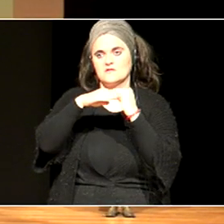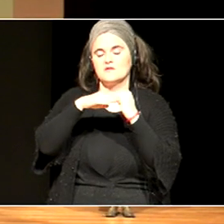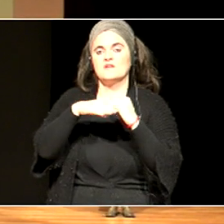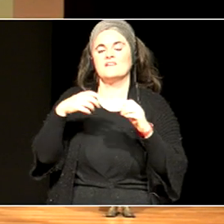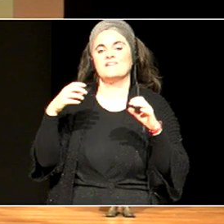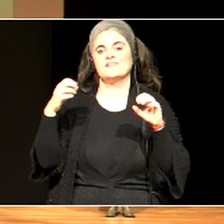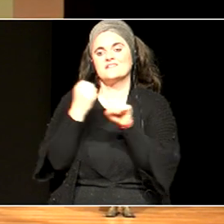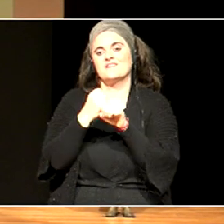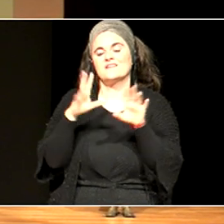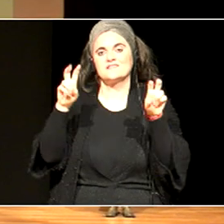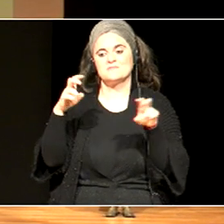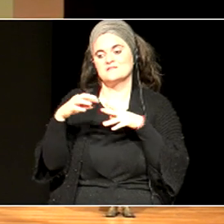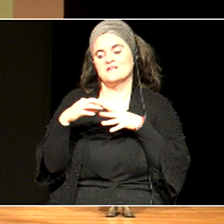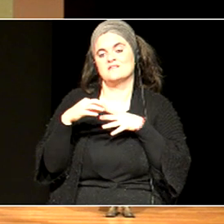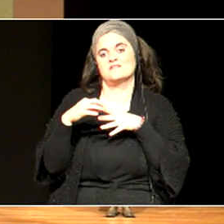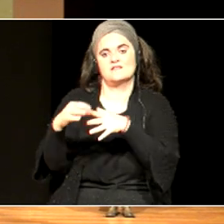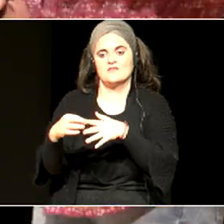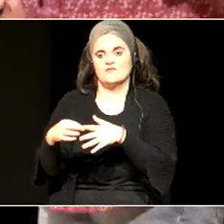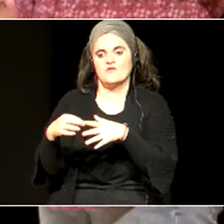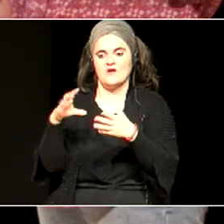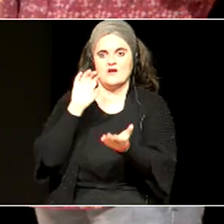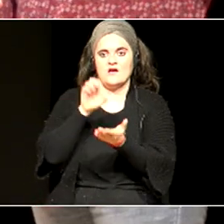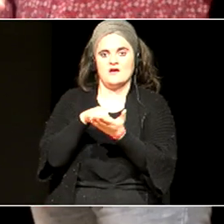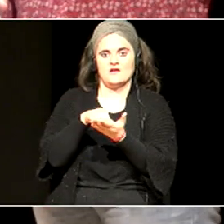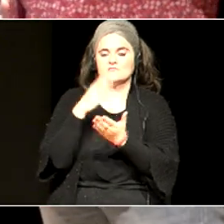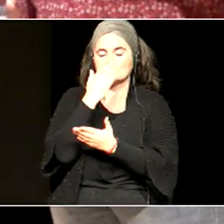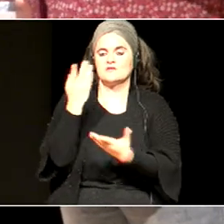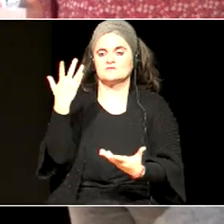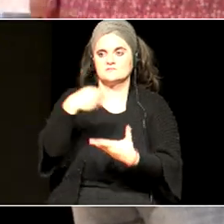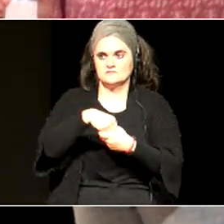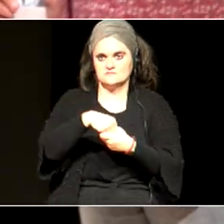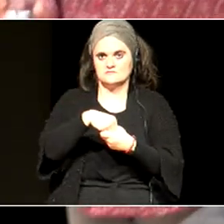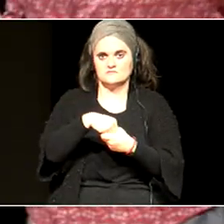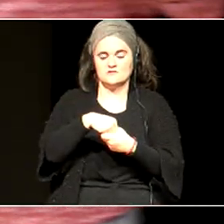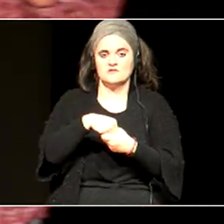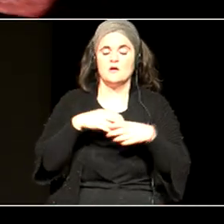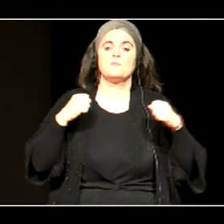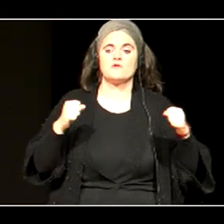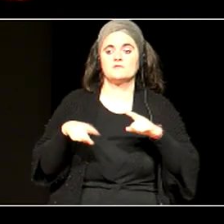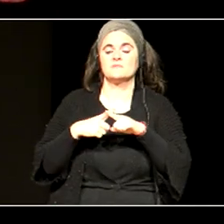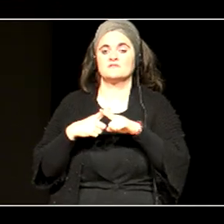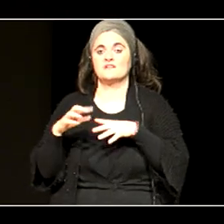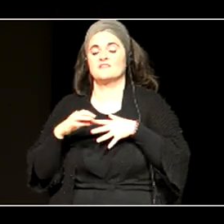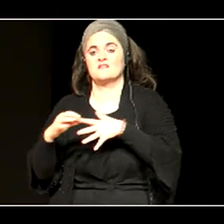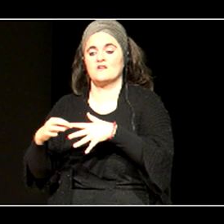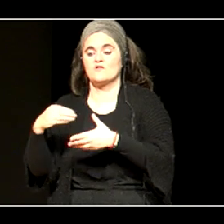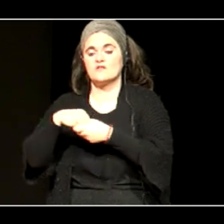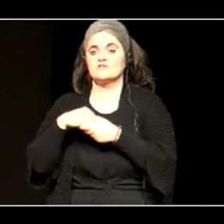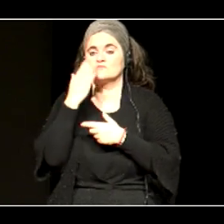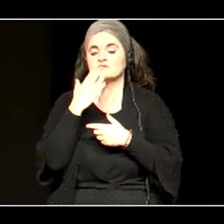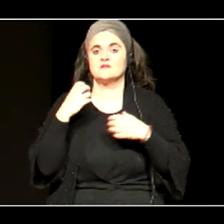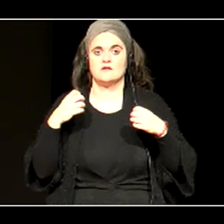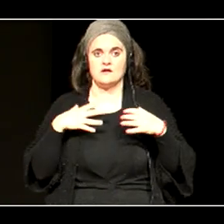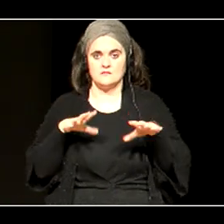liderazgo en la escuela el empoderamiento el liderazgo se aprende también en la escuela y hay un montón de ejemplos para aprender